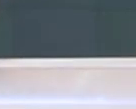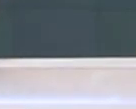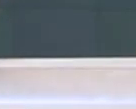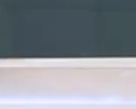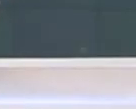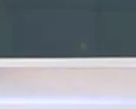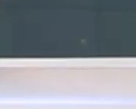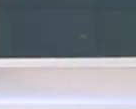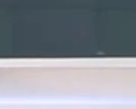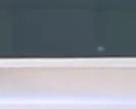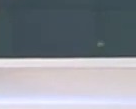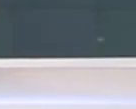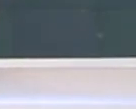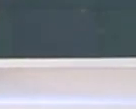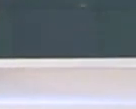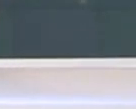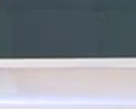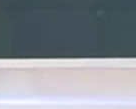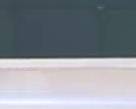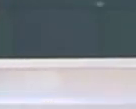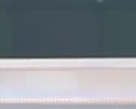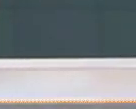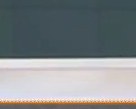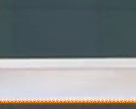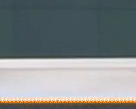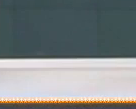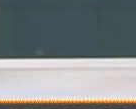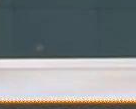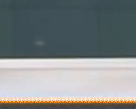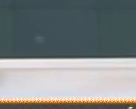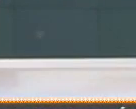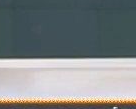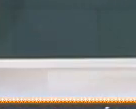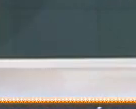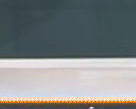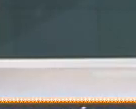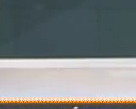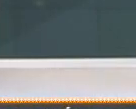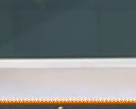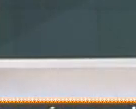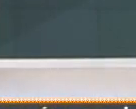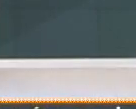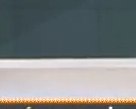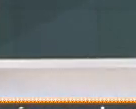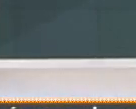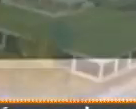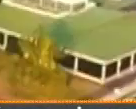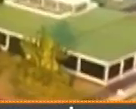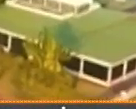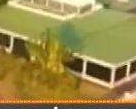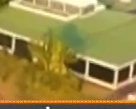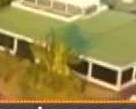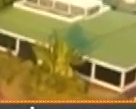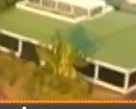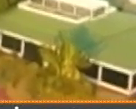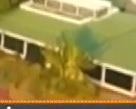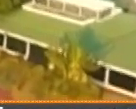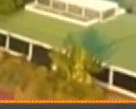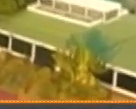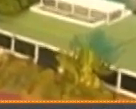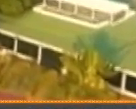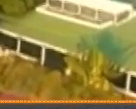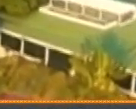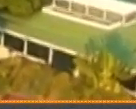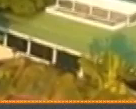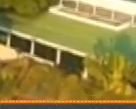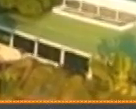9 minutos de la tarde establecemos un contacto directo. Nos vamos hasta el Palacio de Miraflores para conocer información de interés. Adelante. Continúa honrando su